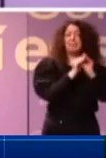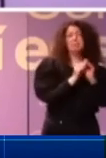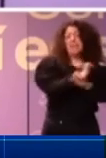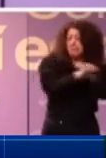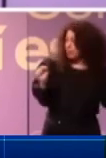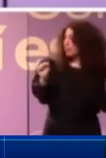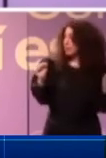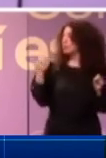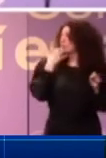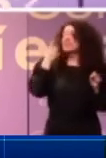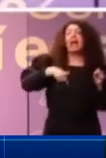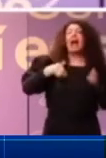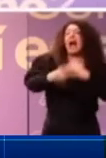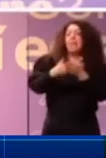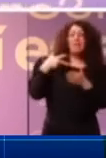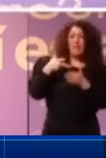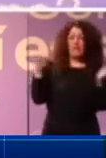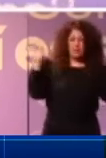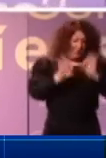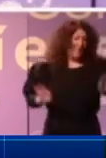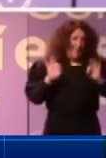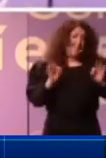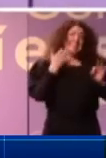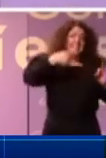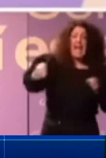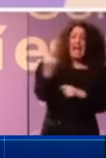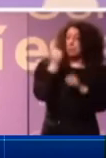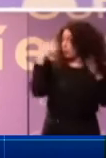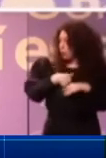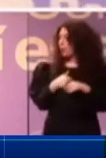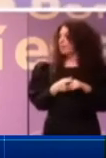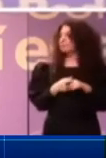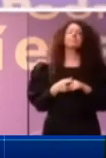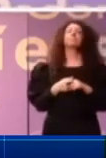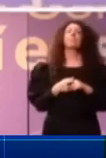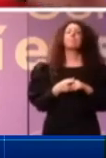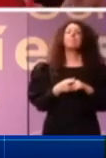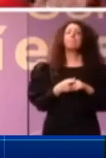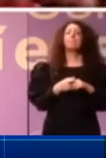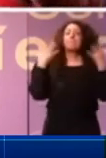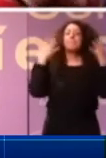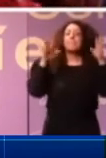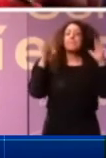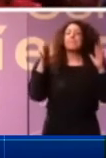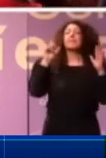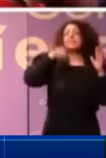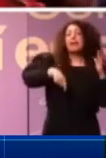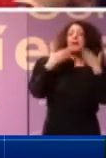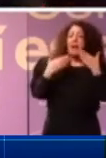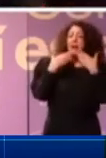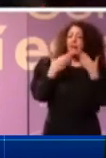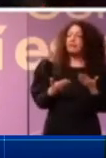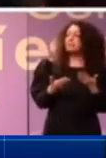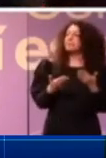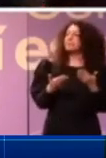dos nos cargamos. Y claro, yo me hago una especie de... Bueno, tú has sacado de Rajoy, pero es que a ver, si esto le pasa, si en un gobierno de